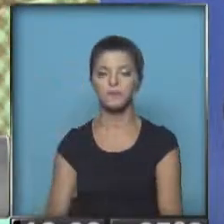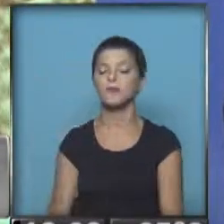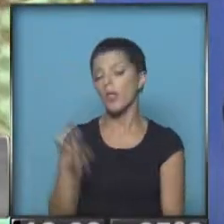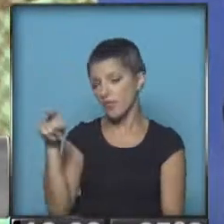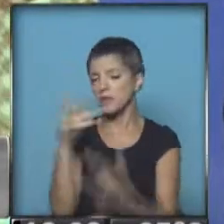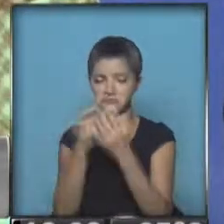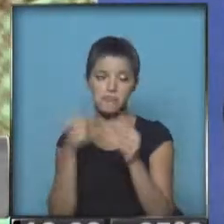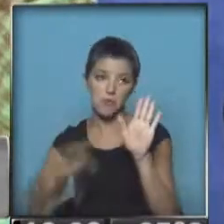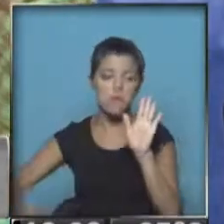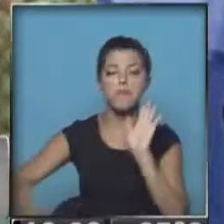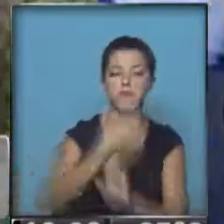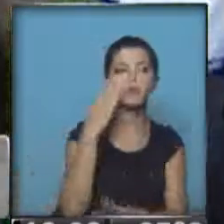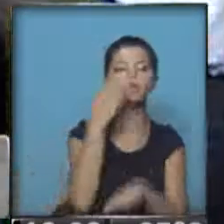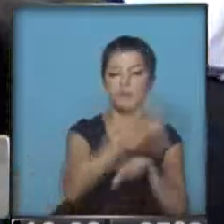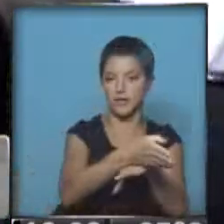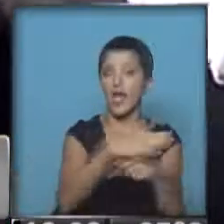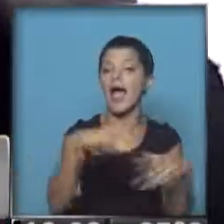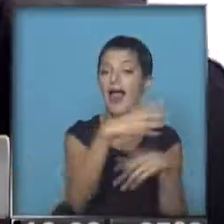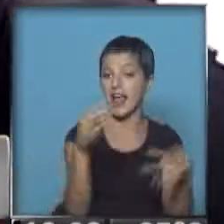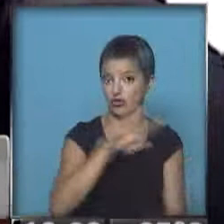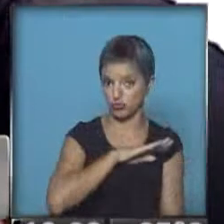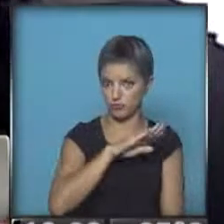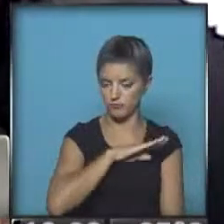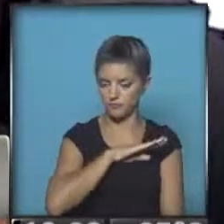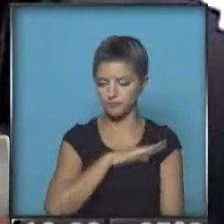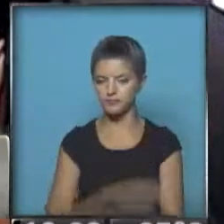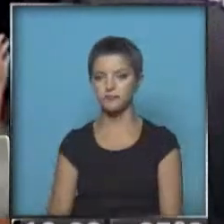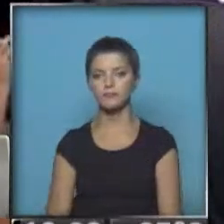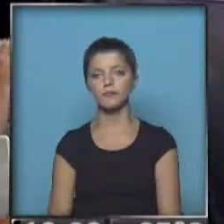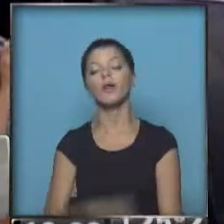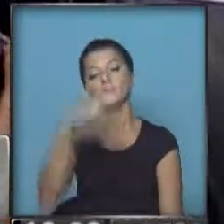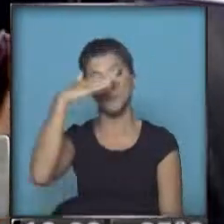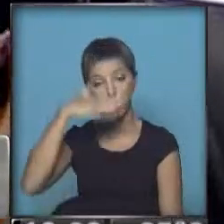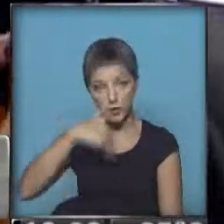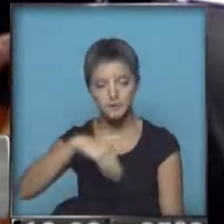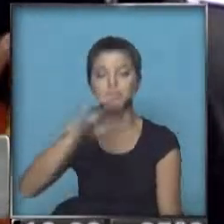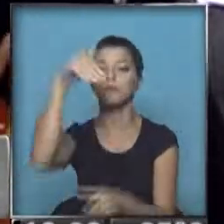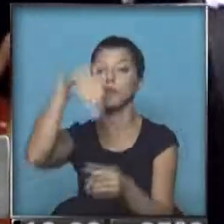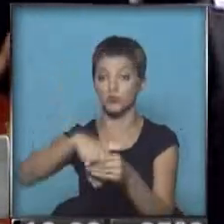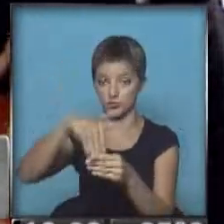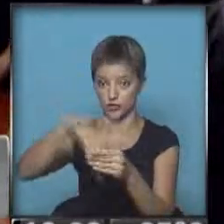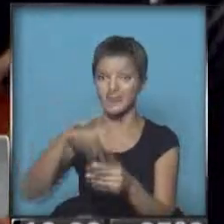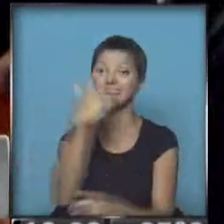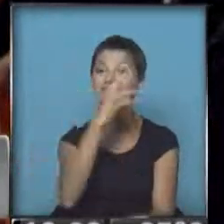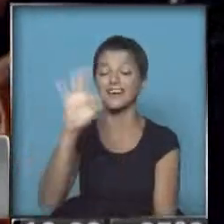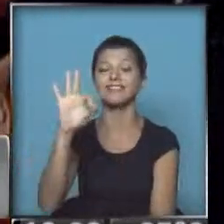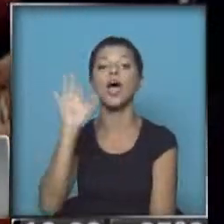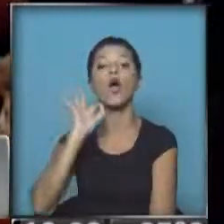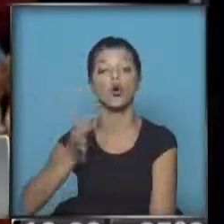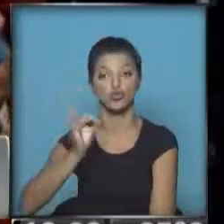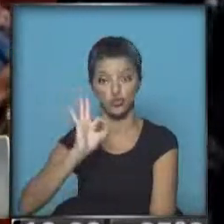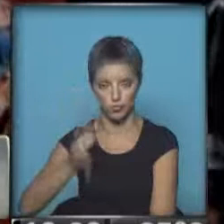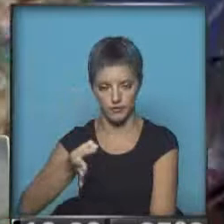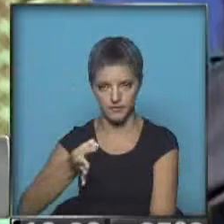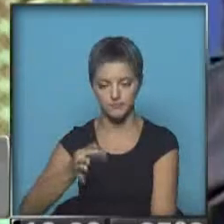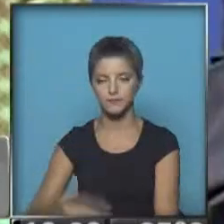acto en el Salesiano. Vinieron las elecciones del 30 de octubre. Y